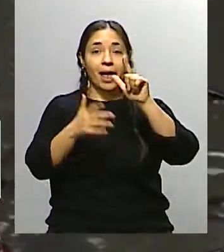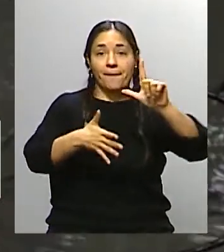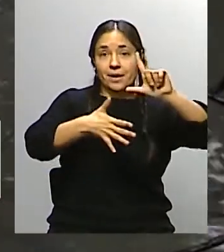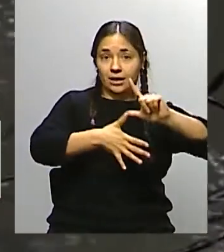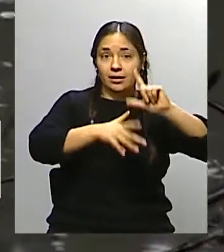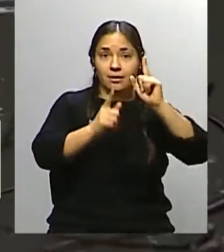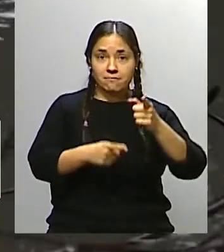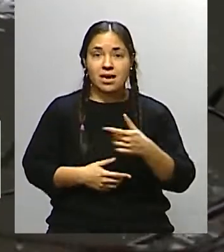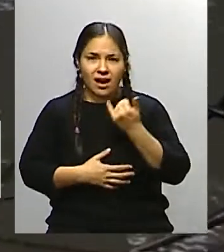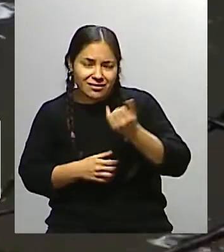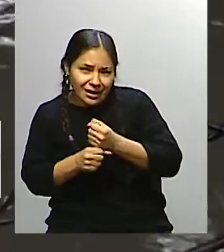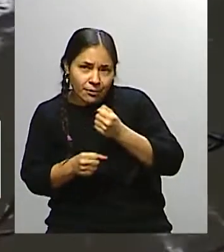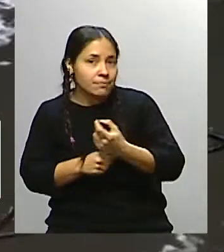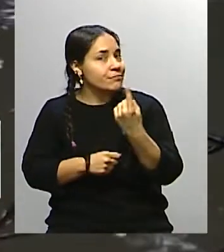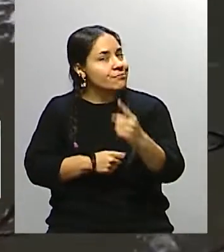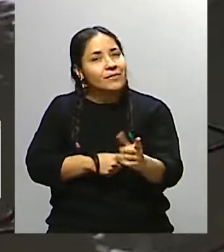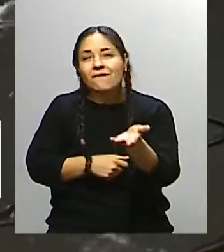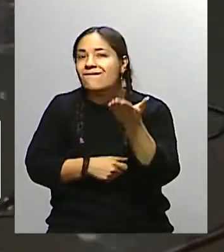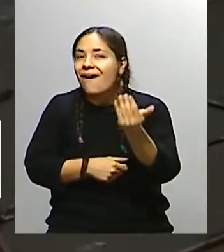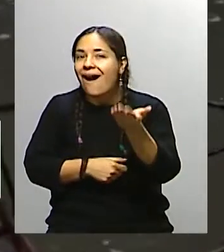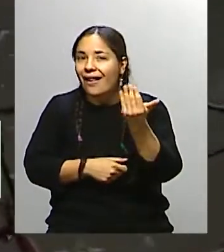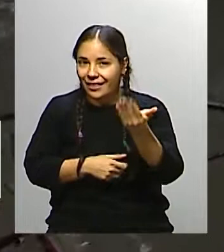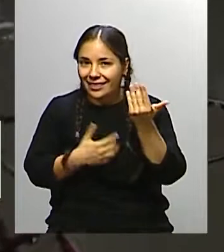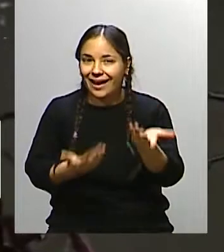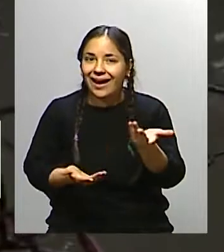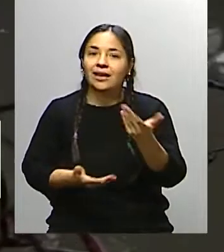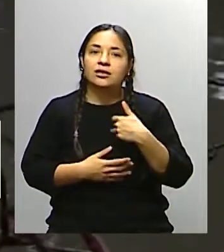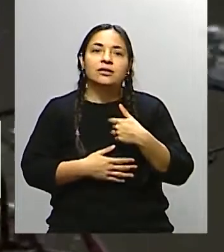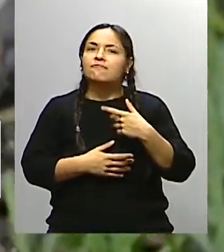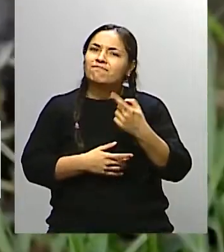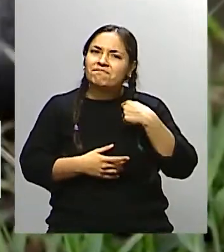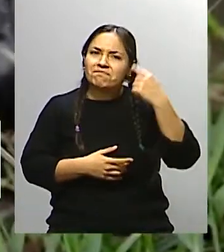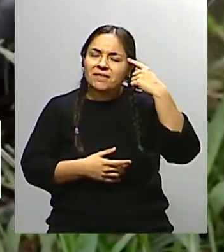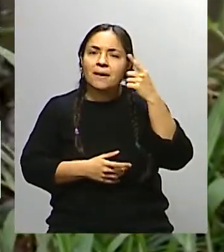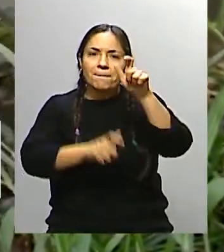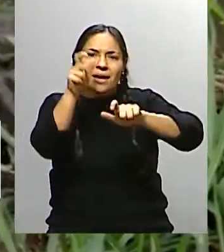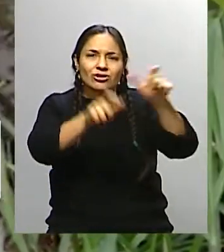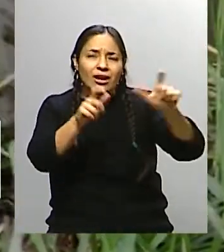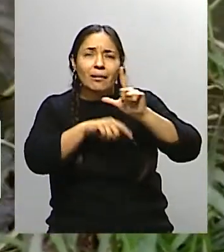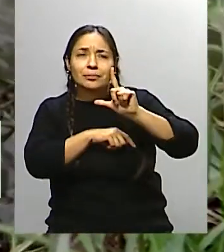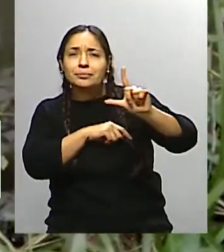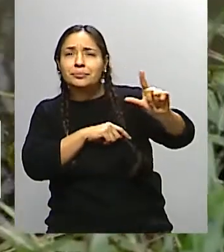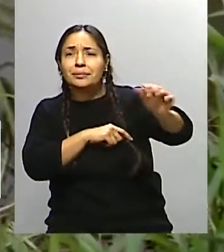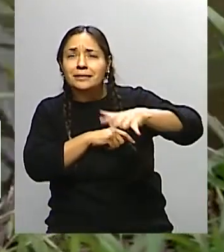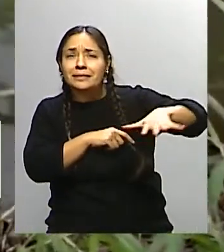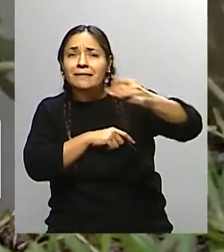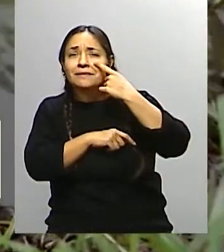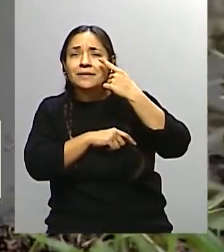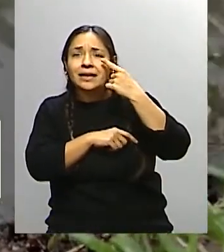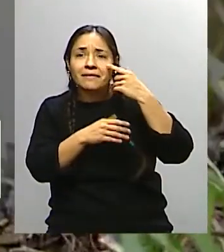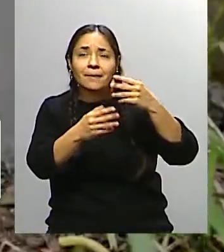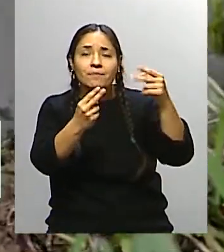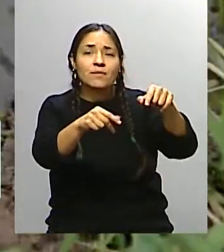todavía insuficientes. Necesitamos ver cómo incorporamos a esa gran cantidad de personas que viven en el borde de